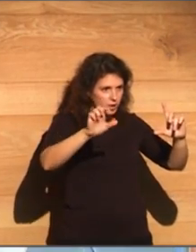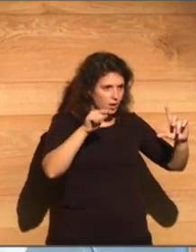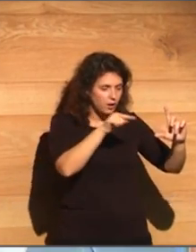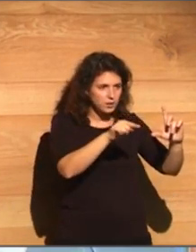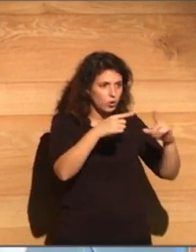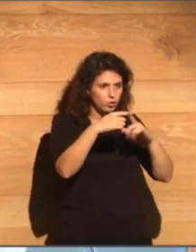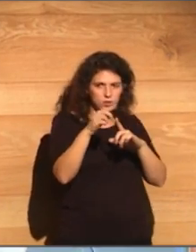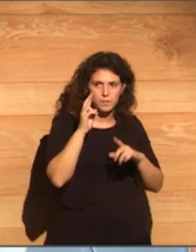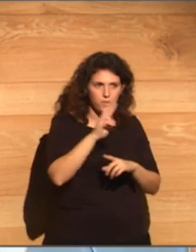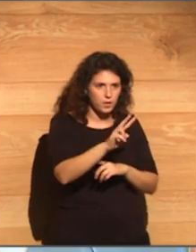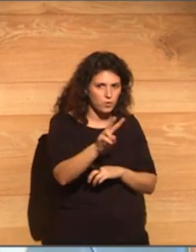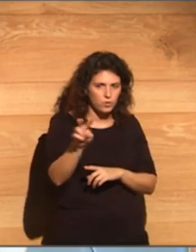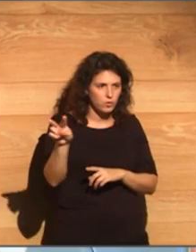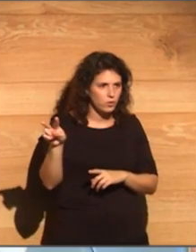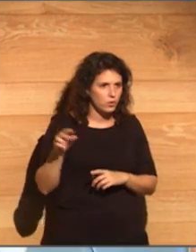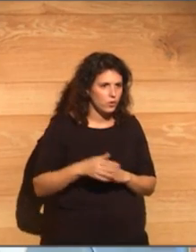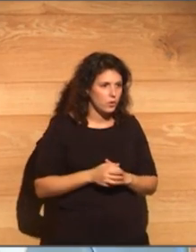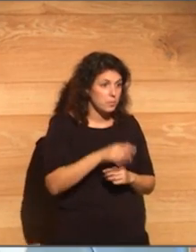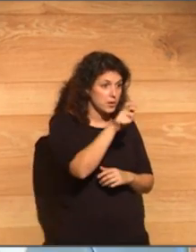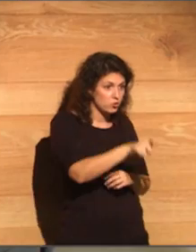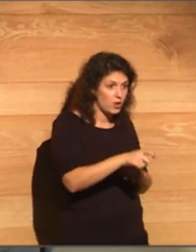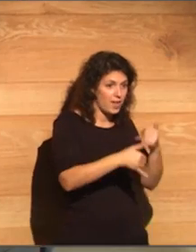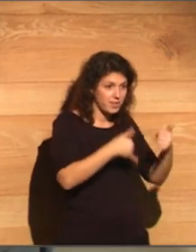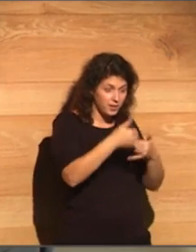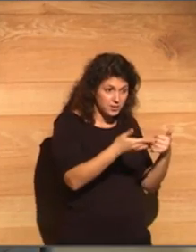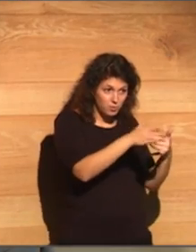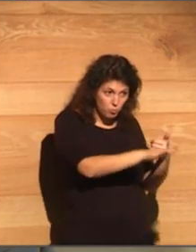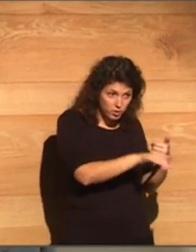allí. Claro, los de la muerte de un ciclista. Los ciclistas, claro.